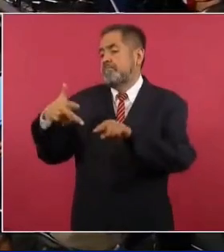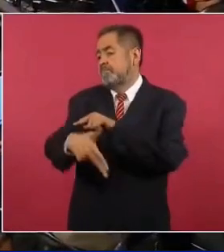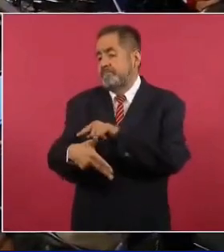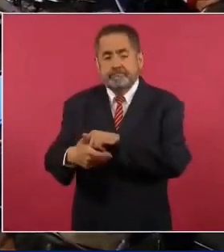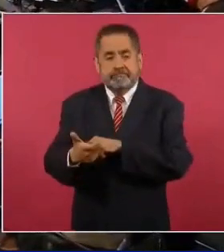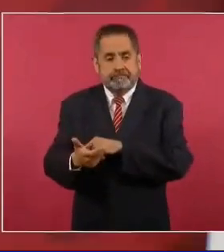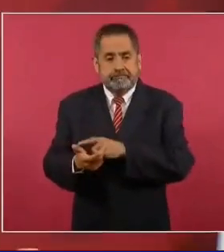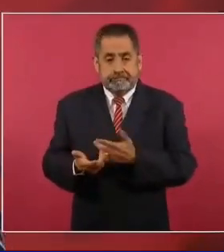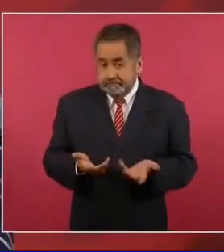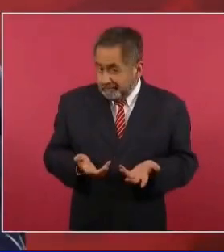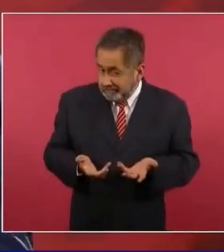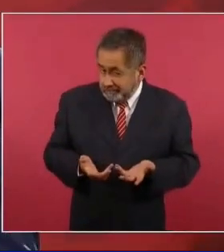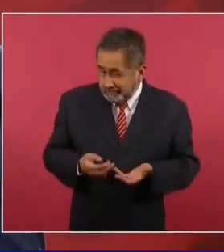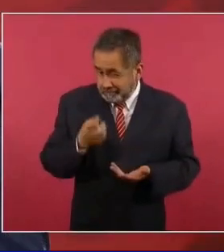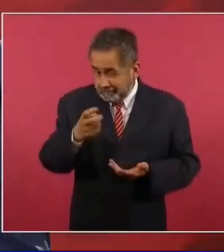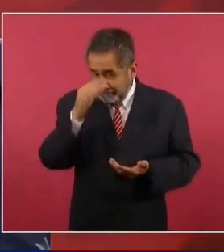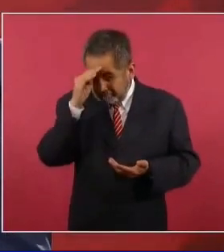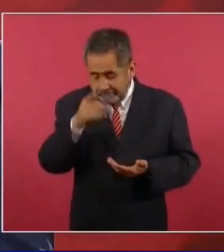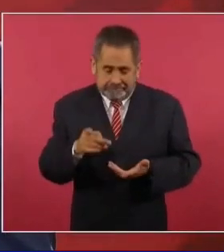Y ya no.